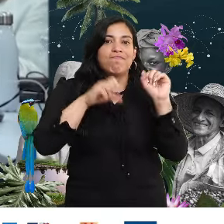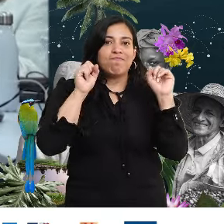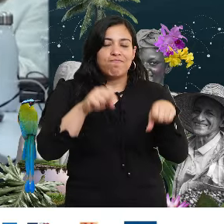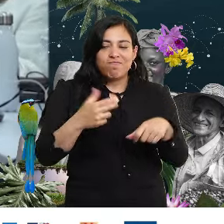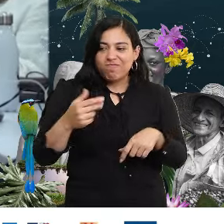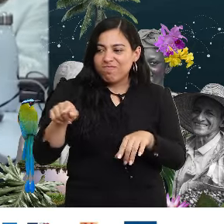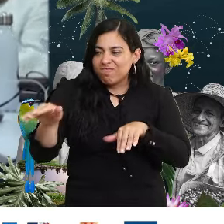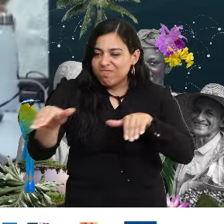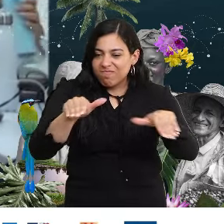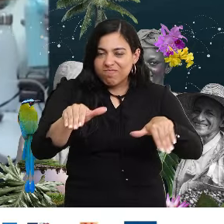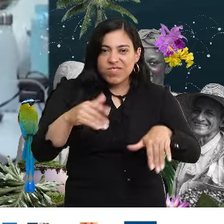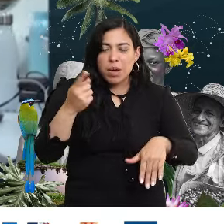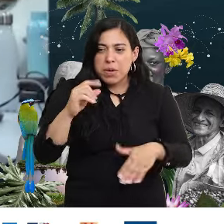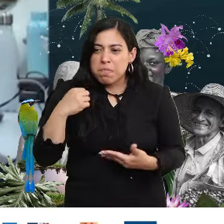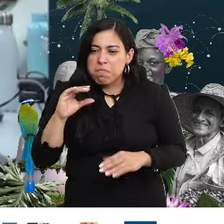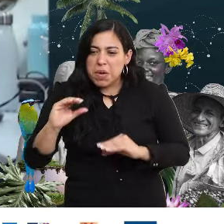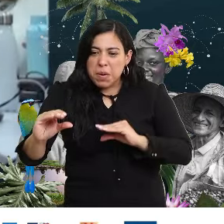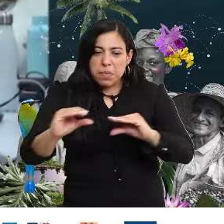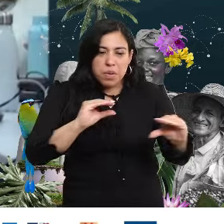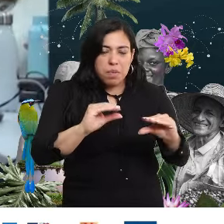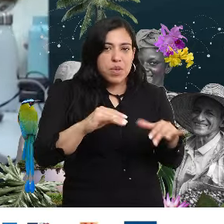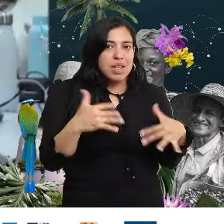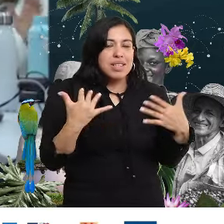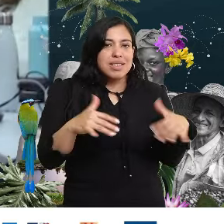movilizar financiamiento también